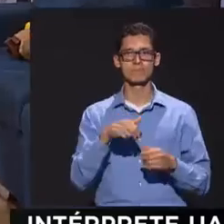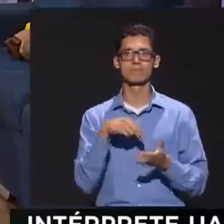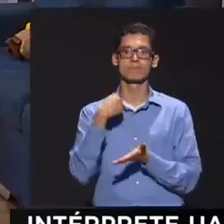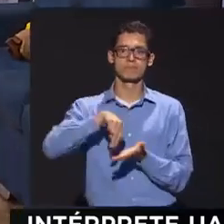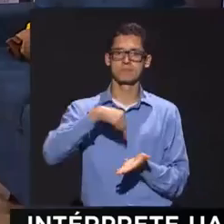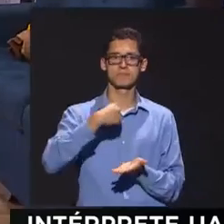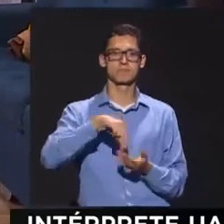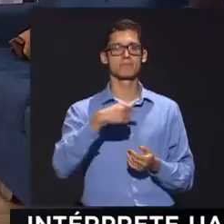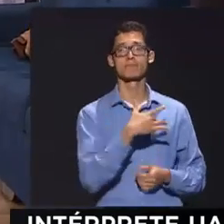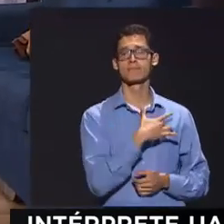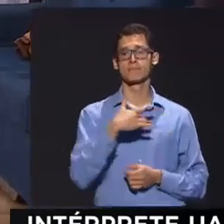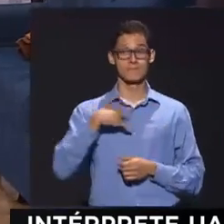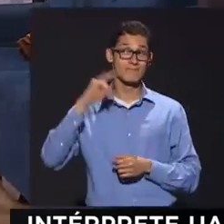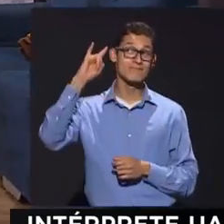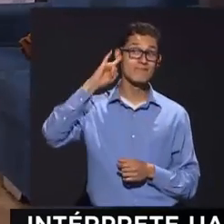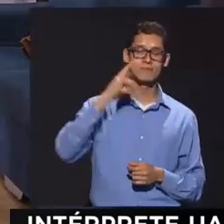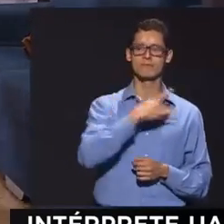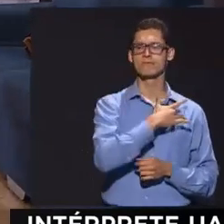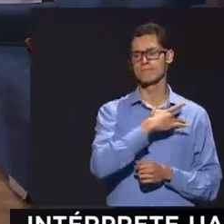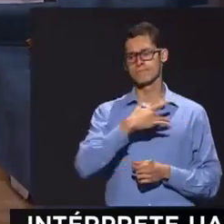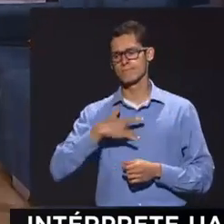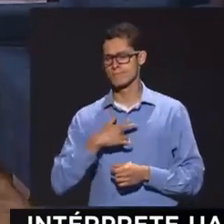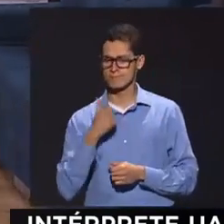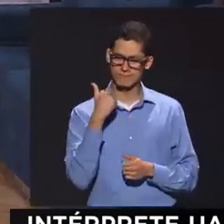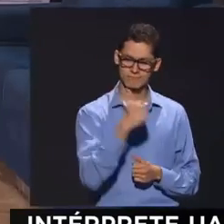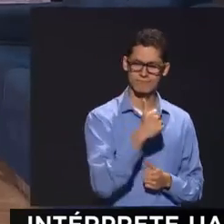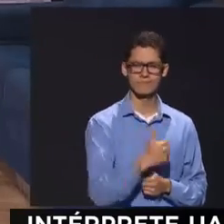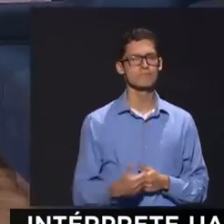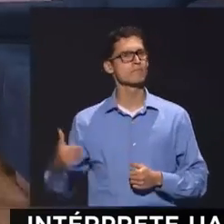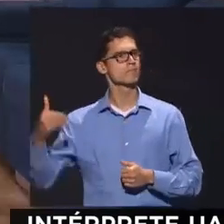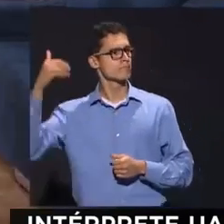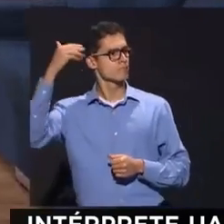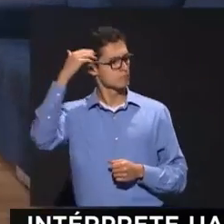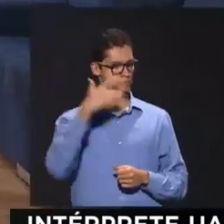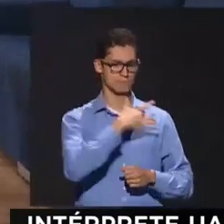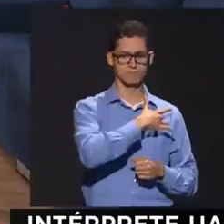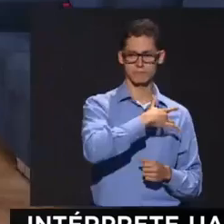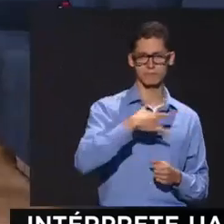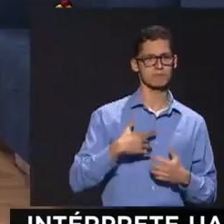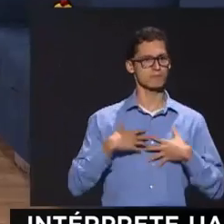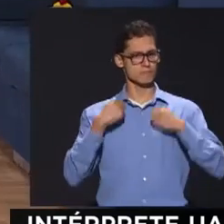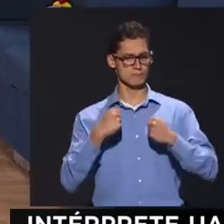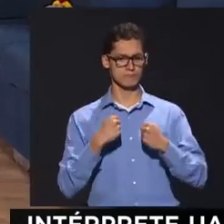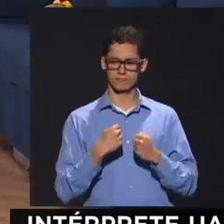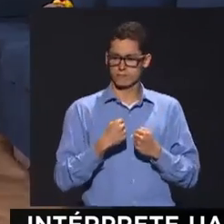saludable todo bien ahora vemos los brazos brazos abiertos